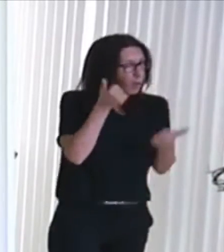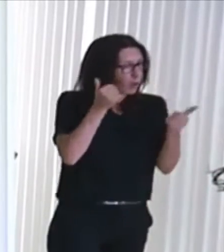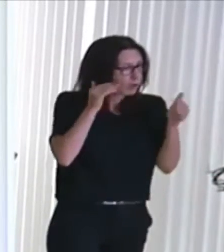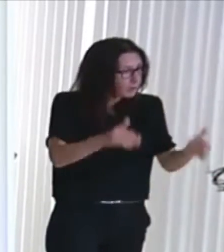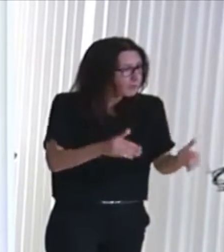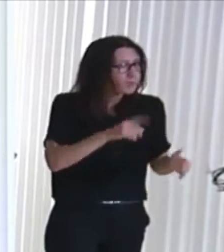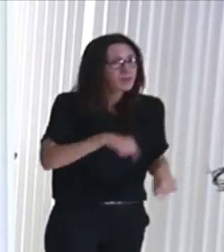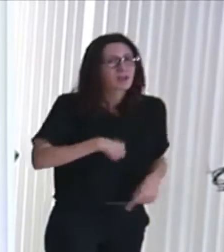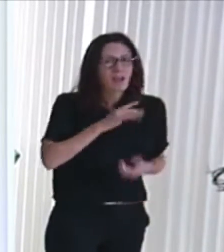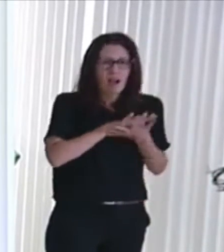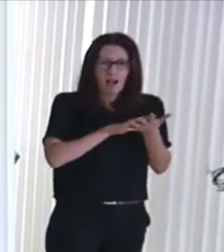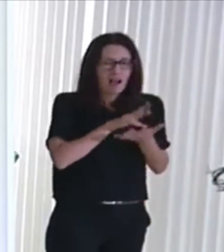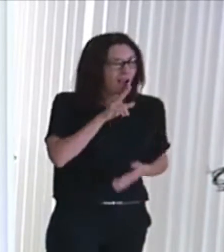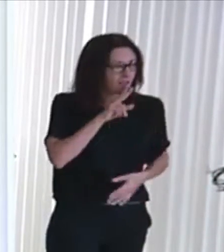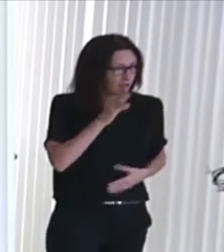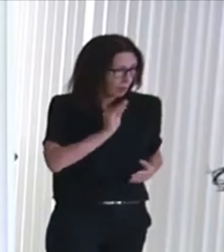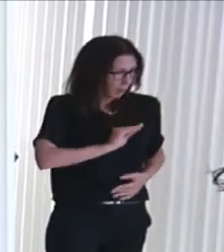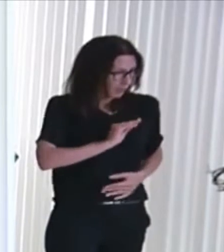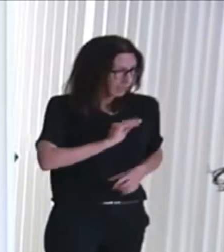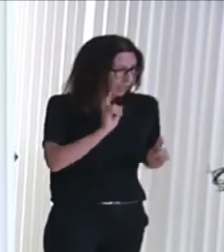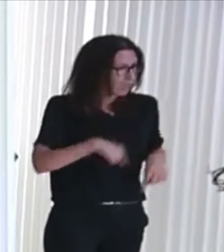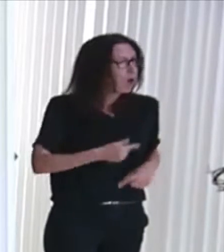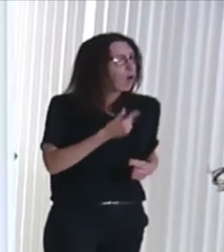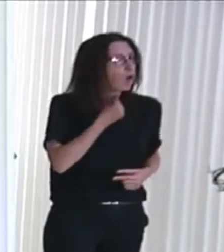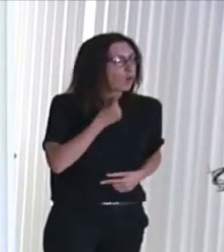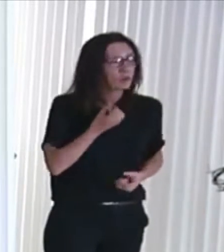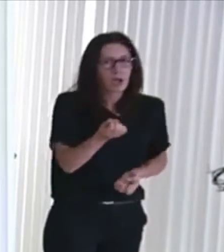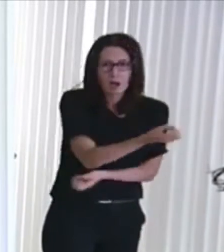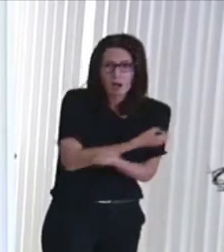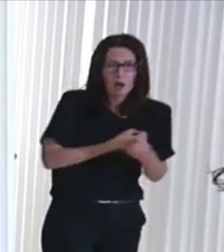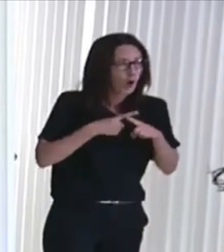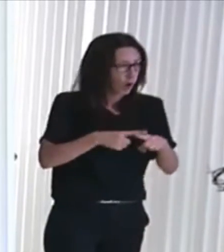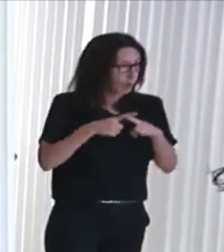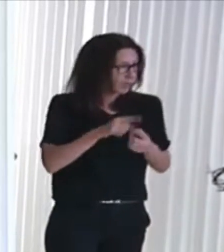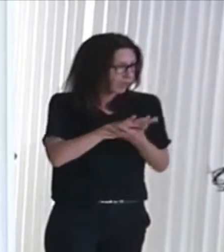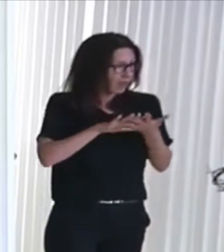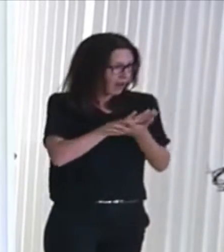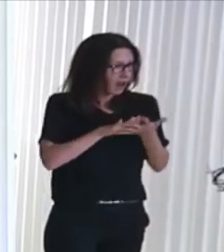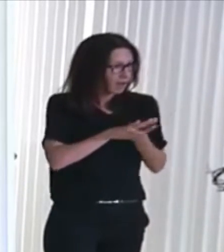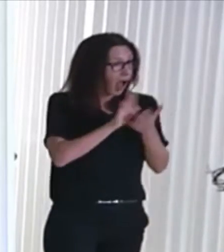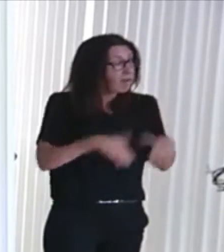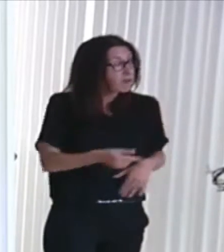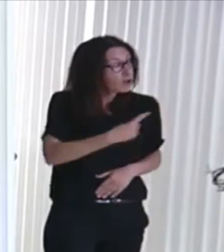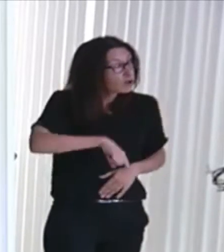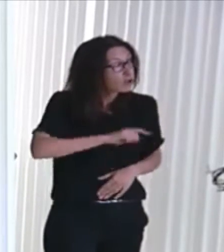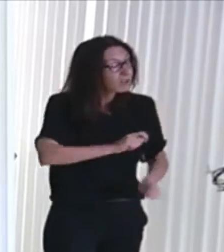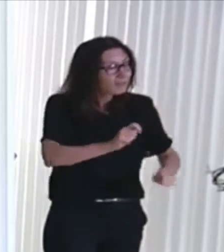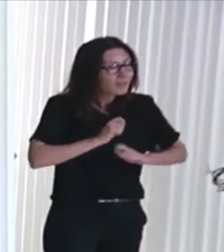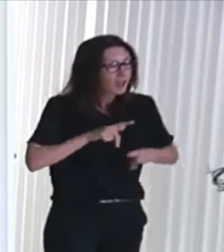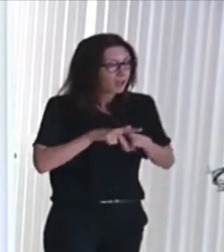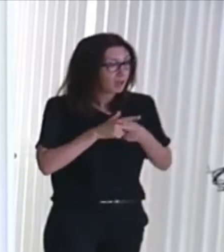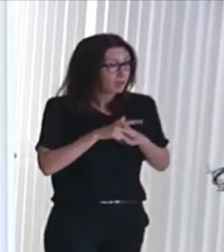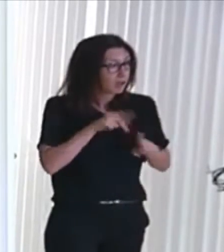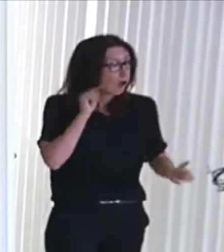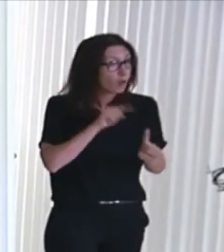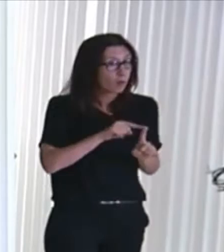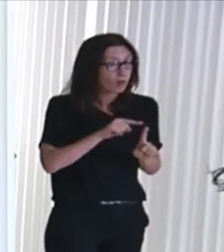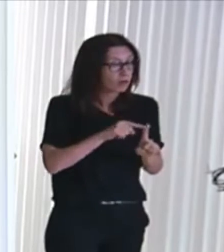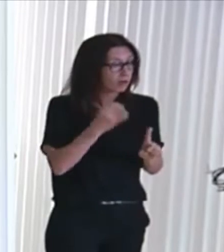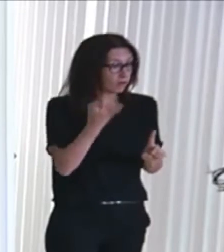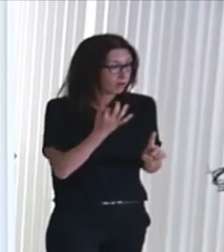muy habladoras, somos de compartir y hablar, y tendríamos las herramientas para poder, lo que dices, ya no